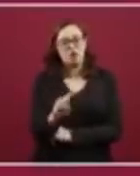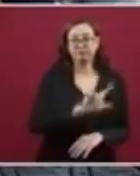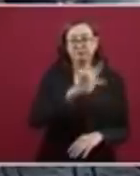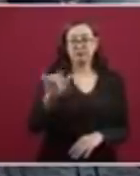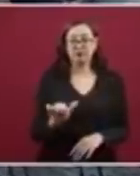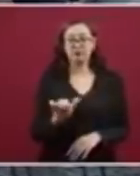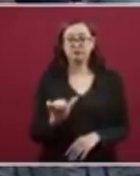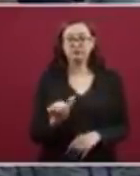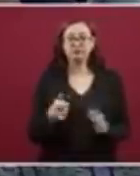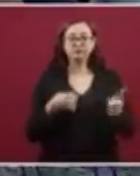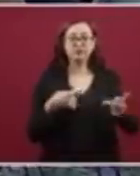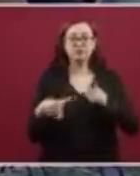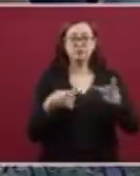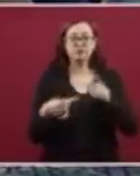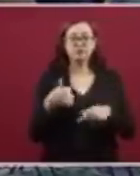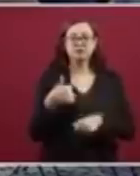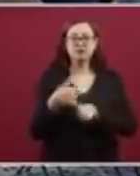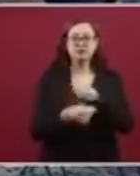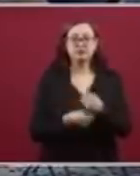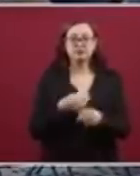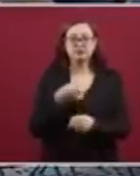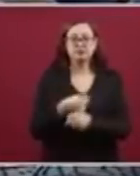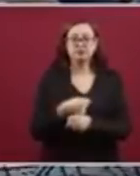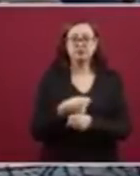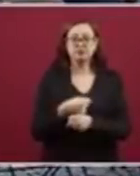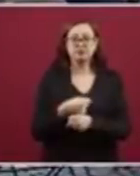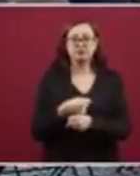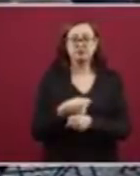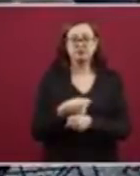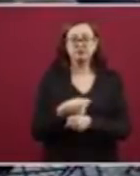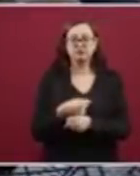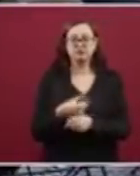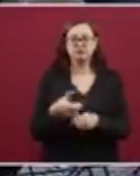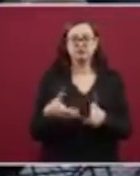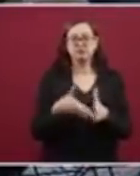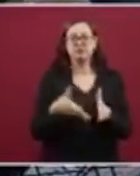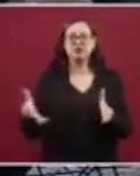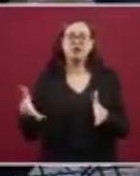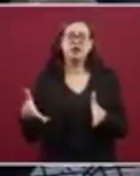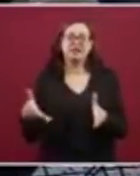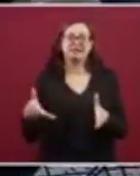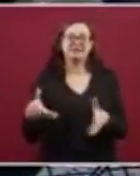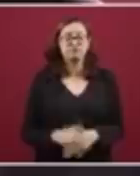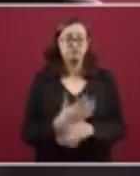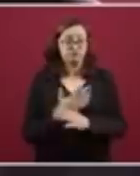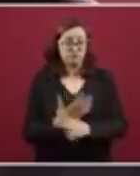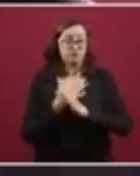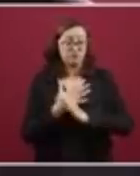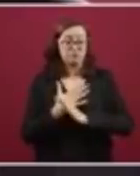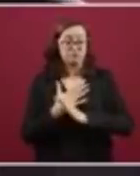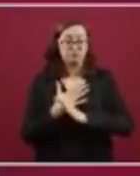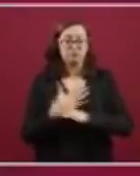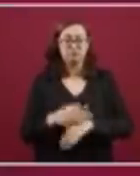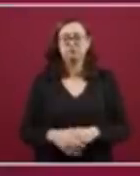quedaron enterrados en la mina Pasta de Conchos desde el año 2006, pues es un compromiso de su gobierno. El gobierno